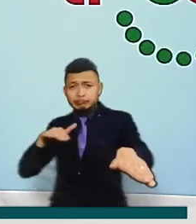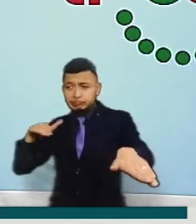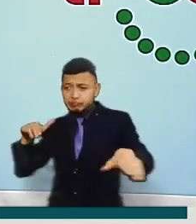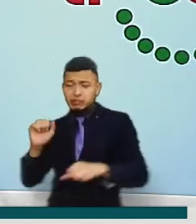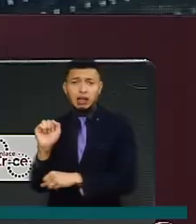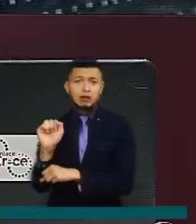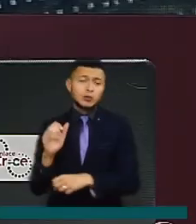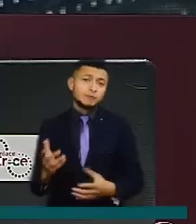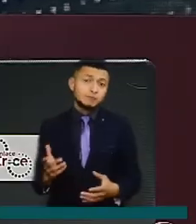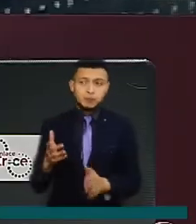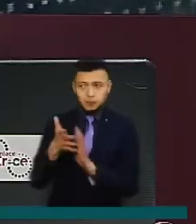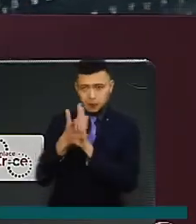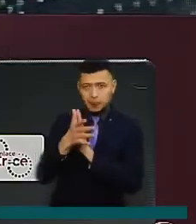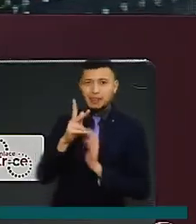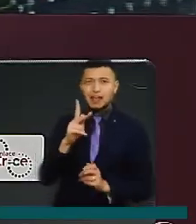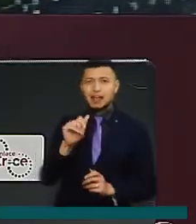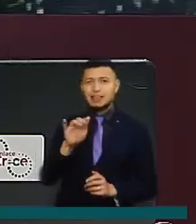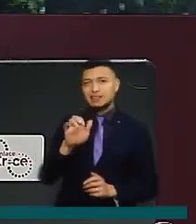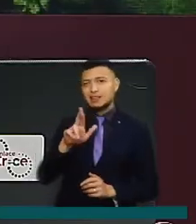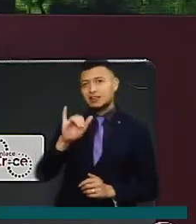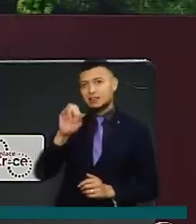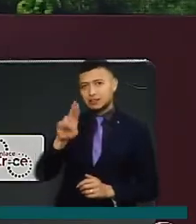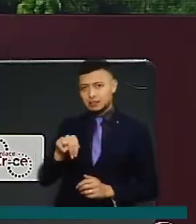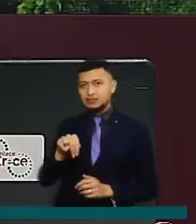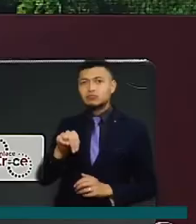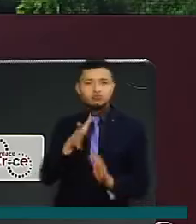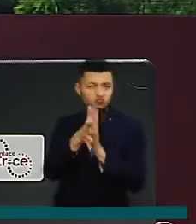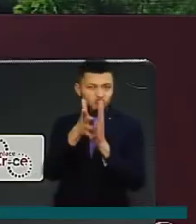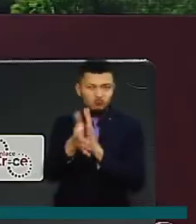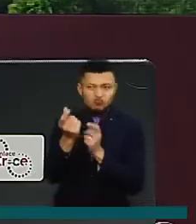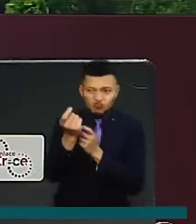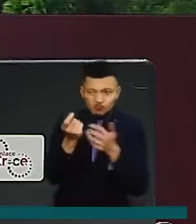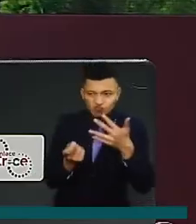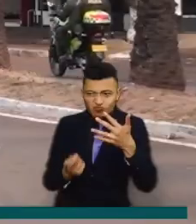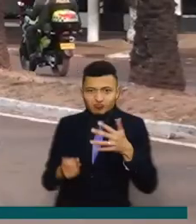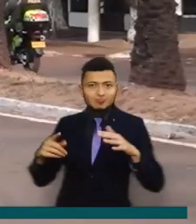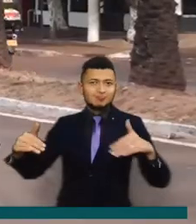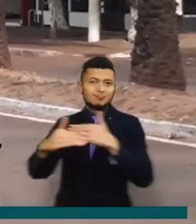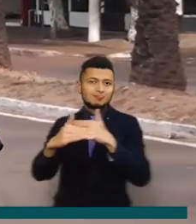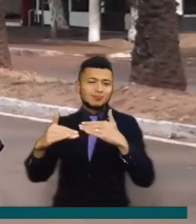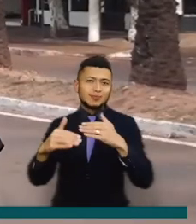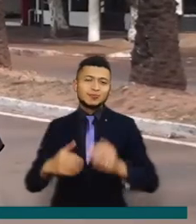los vehículos. Catherine Vargas tiene más detalles de lo que será esta obra.